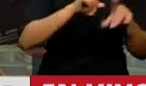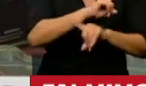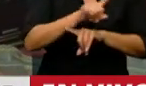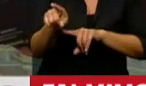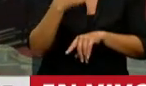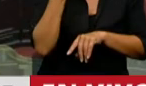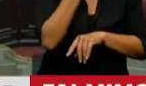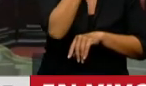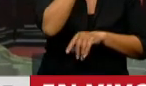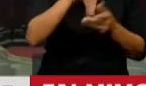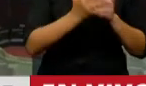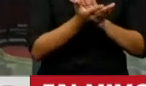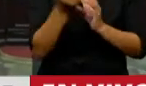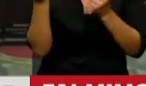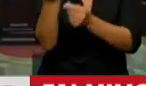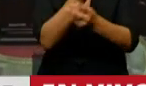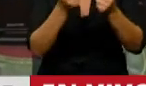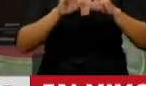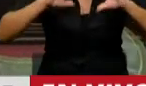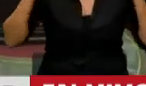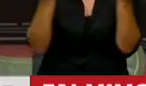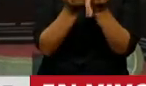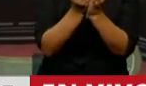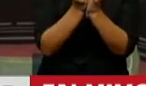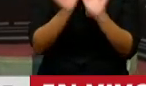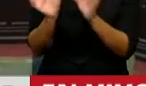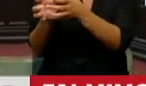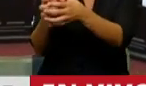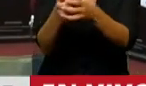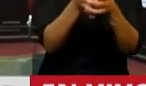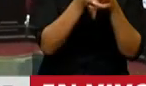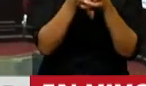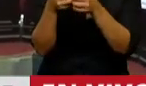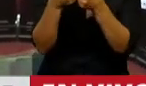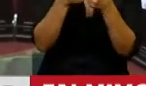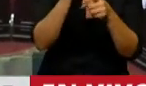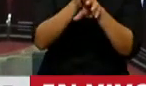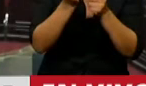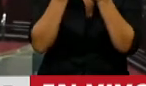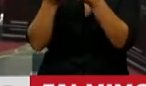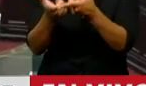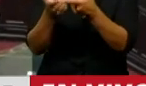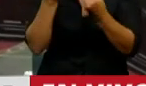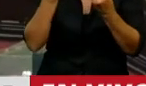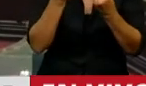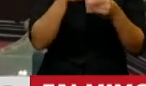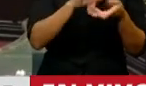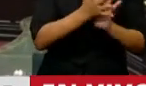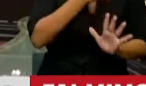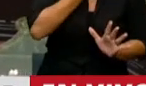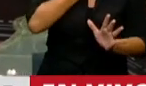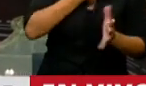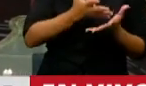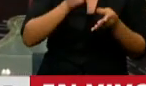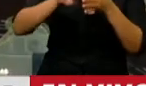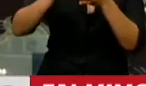sistema financiero internacional y las minorías a él asociadas la han colocado al generar esta agobiante deuda